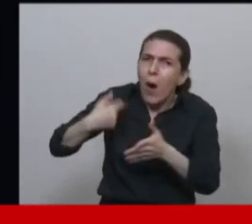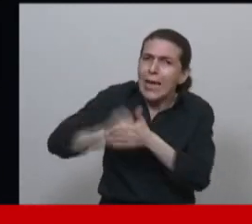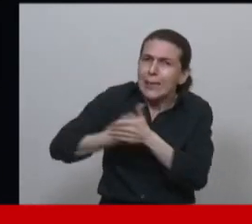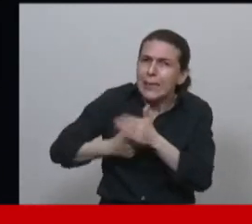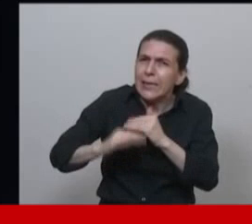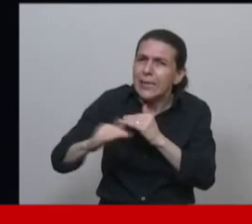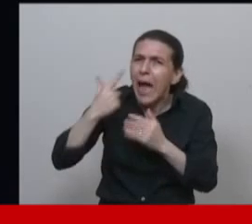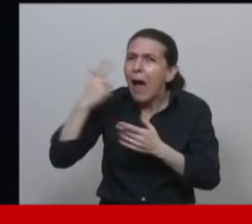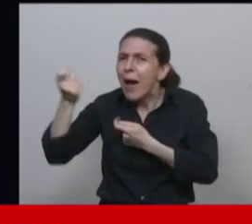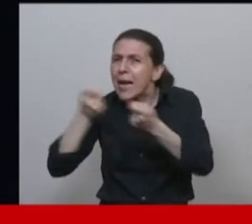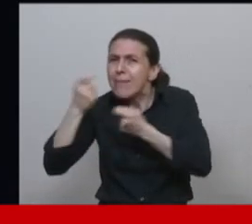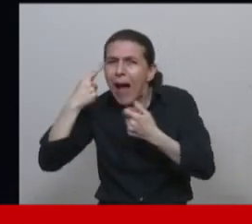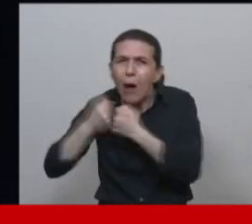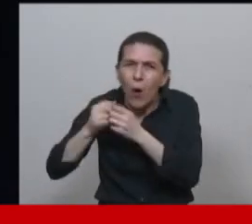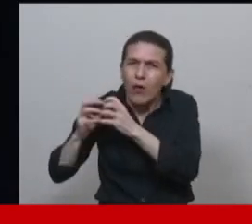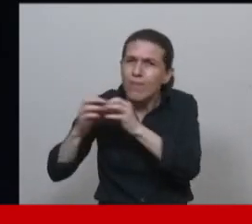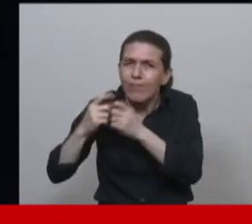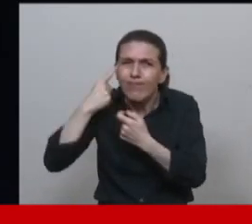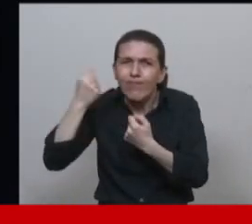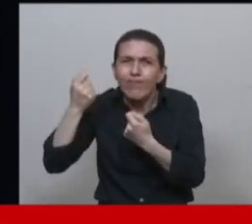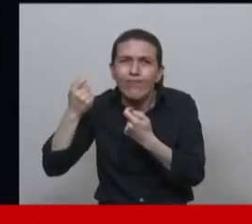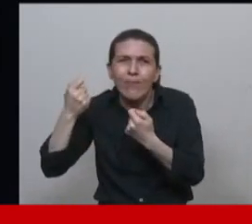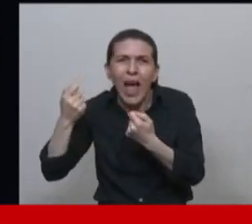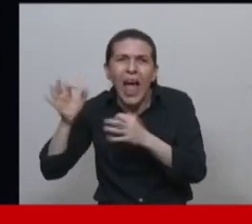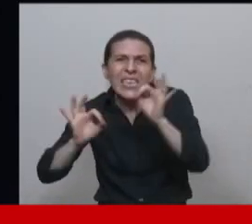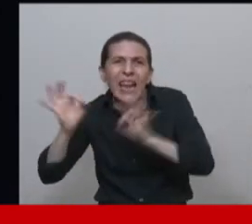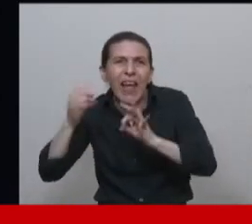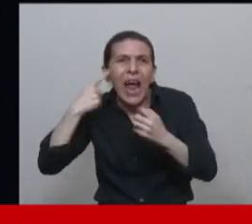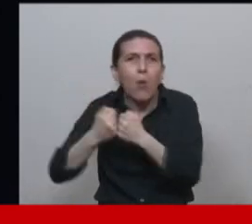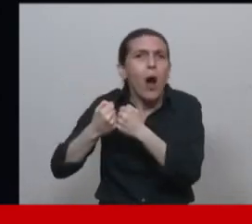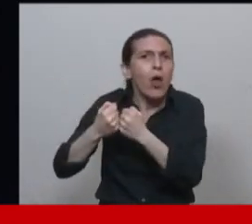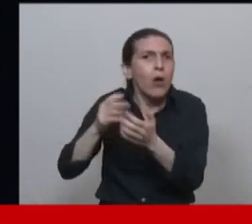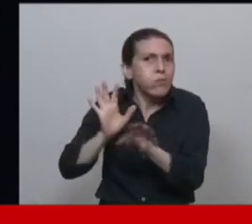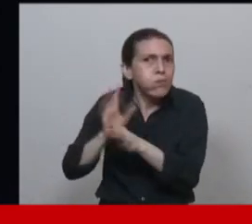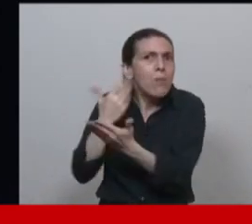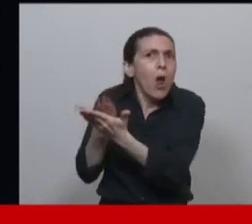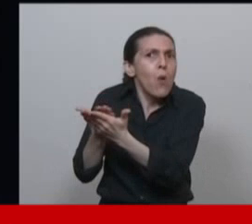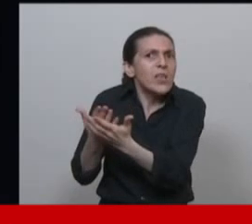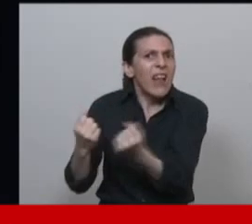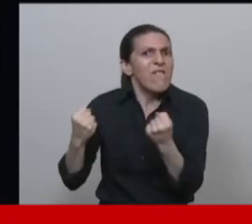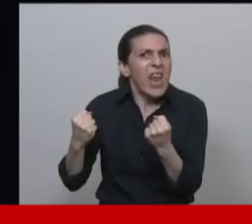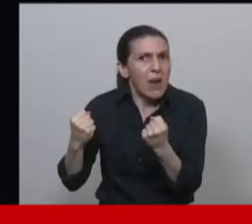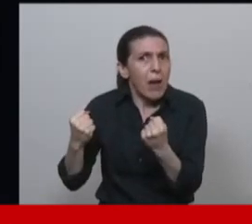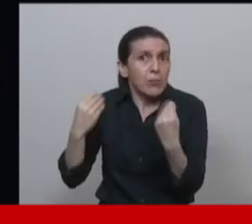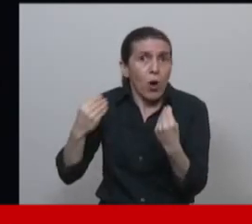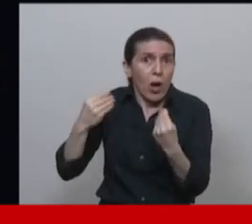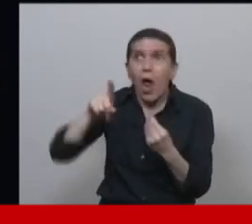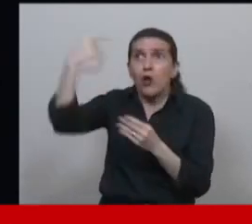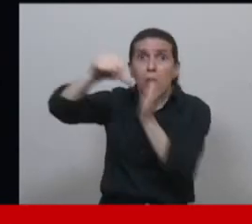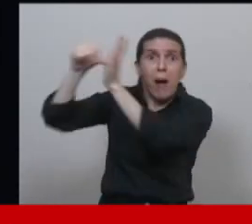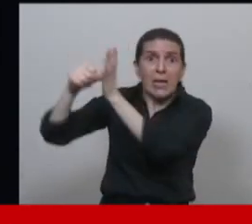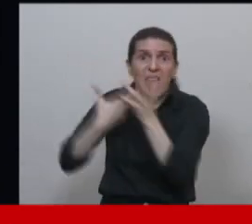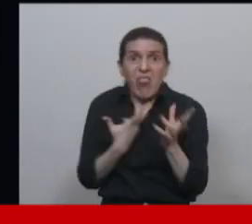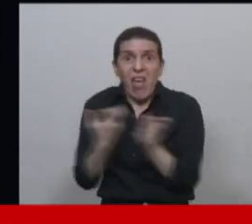contexto de negociaciones que obviamente fueron duras y que corresponde que sean duras, porque todas las partes están defendiendo sus intereses a